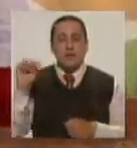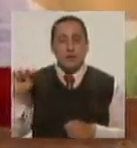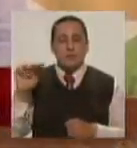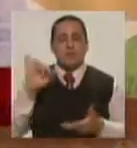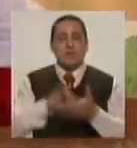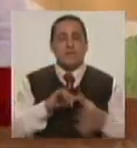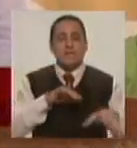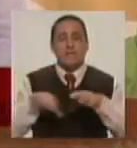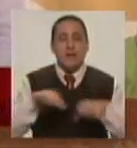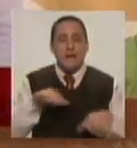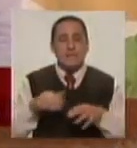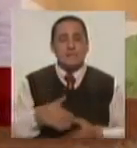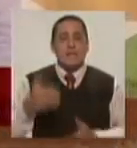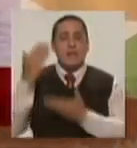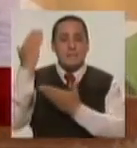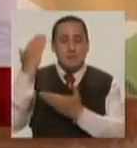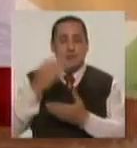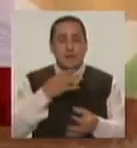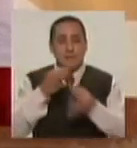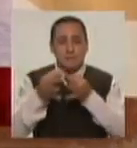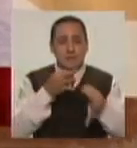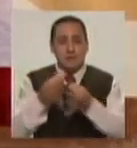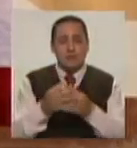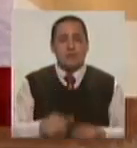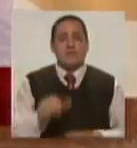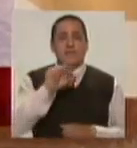que se van a hacer en Piura... Repito,